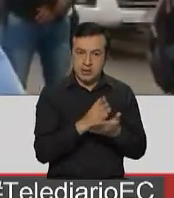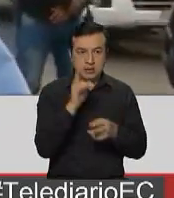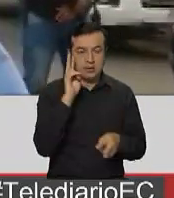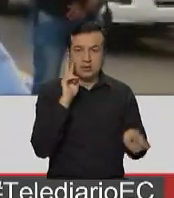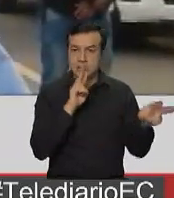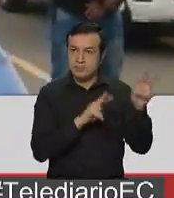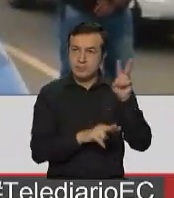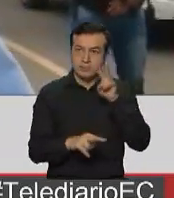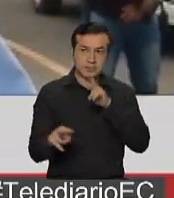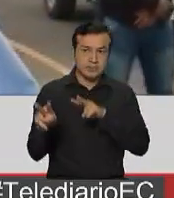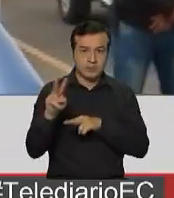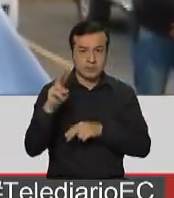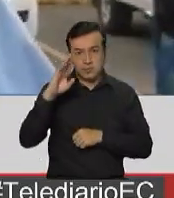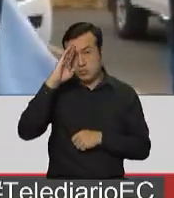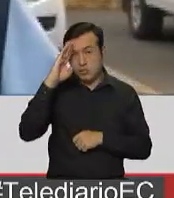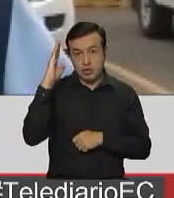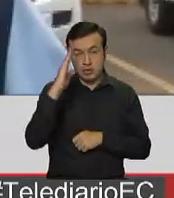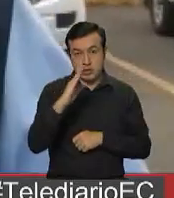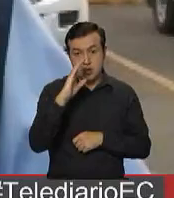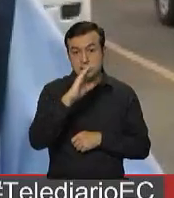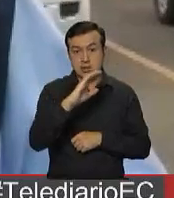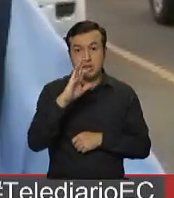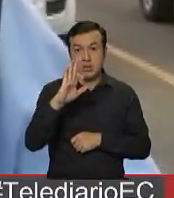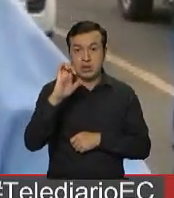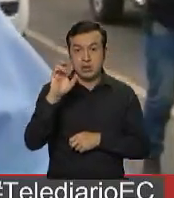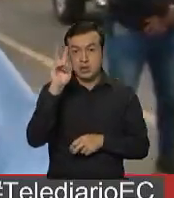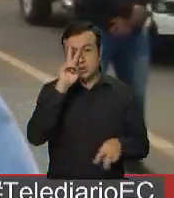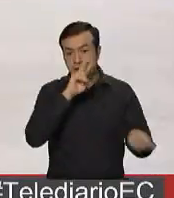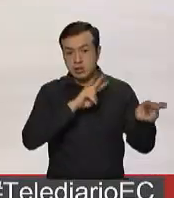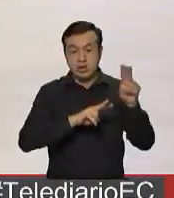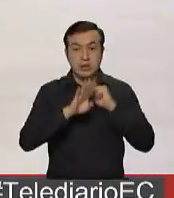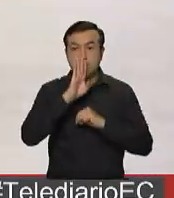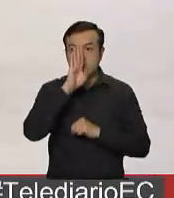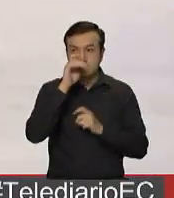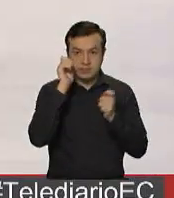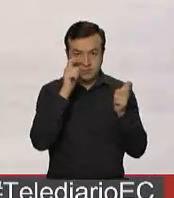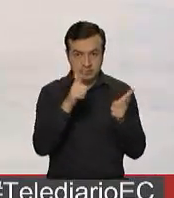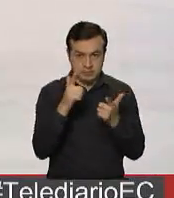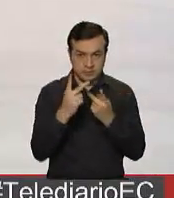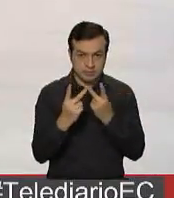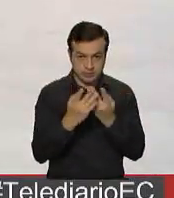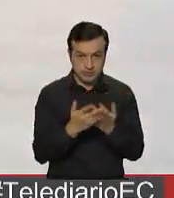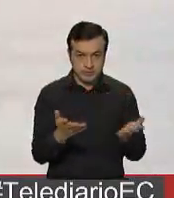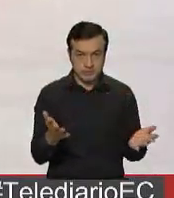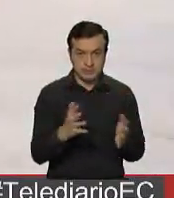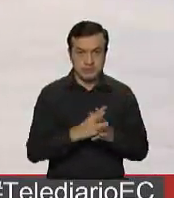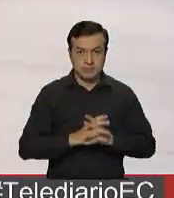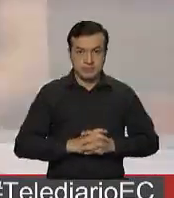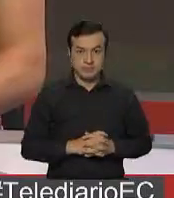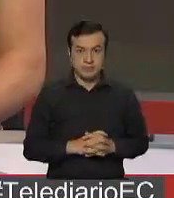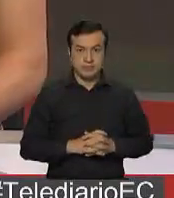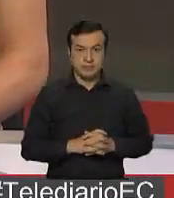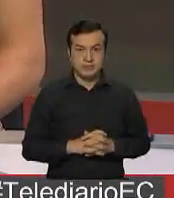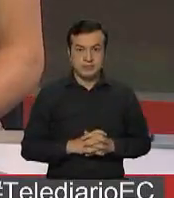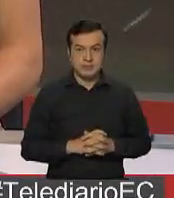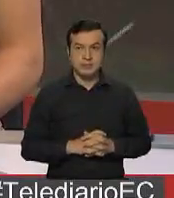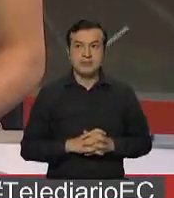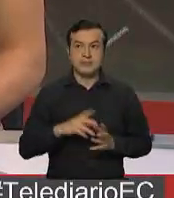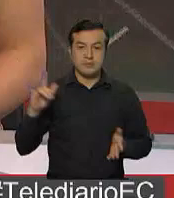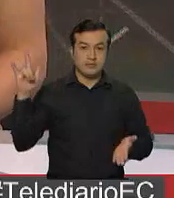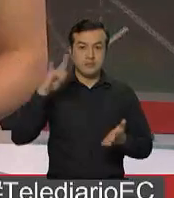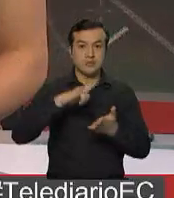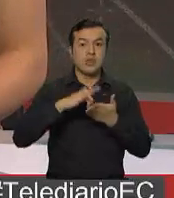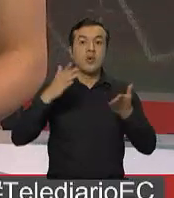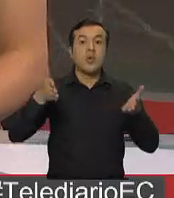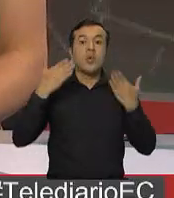embargo, tenemos miembros de la Comisión de Tránsito de manera permanente in situ. Luis Alfredo Zúñiga, Ecuador TV. Y el aeropuerto de